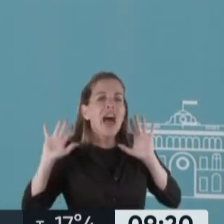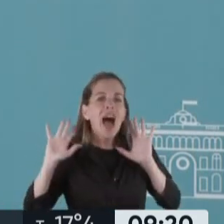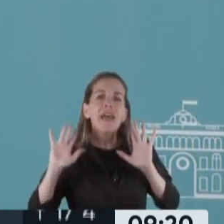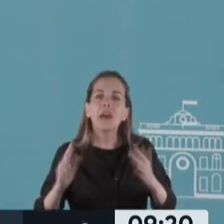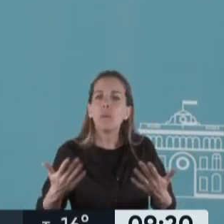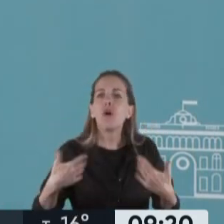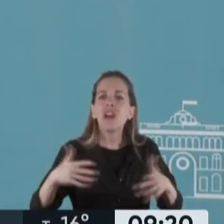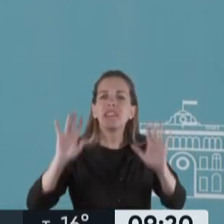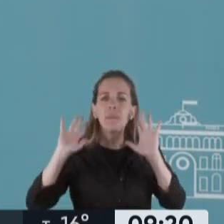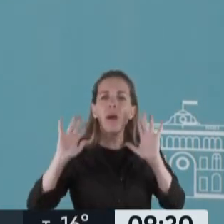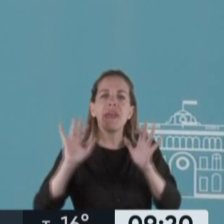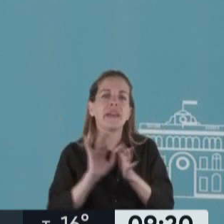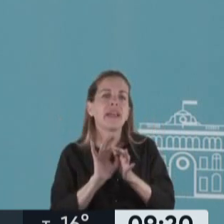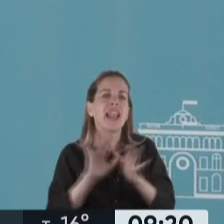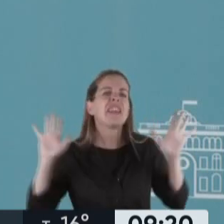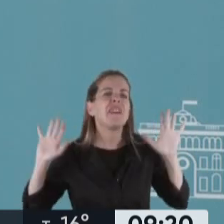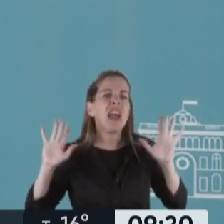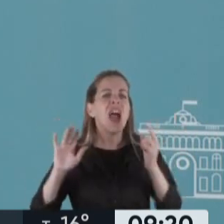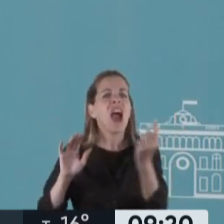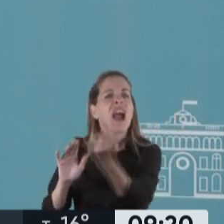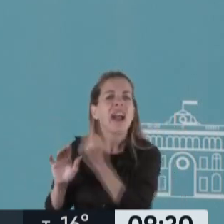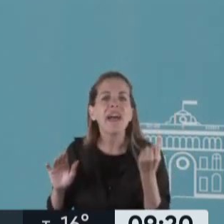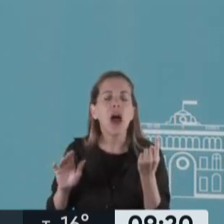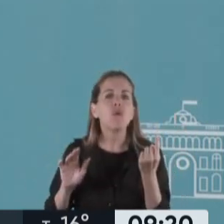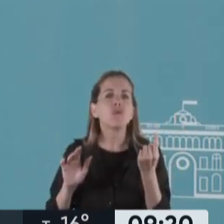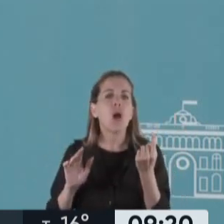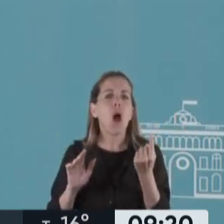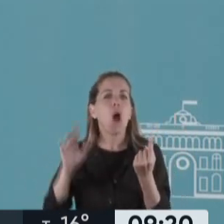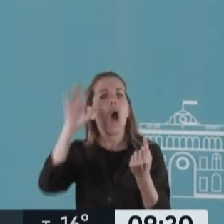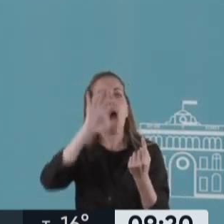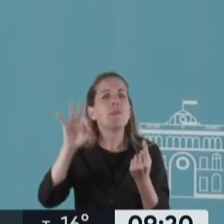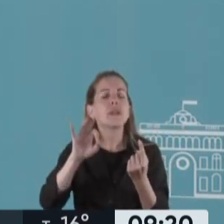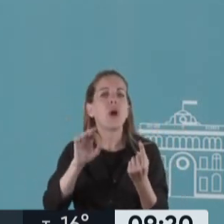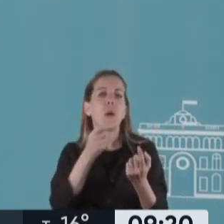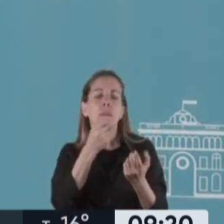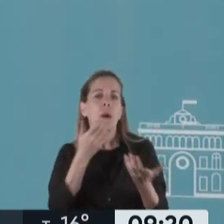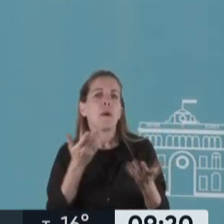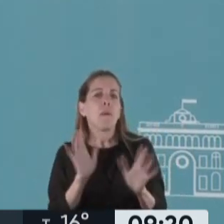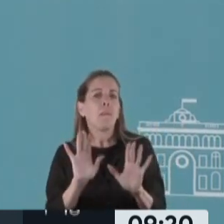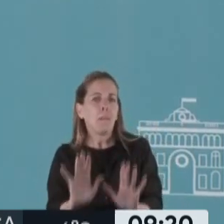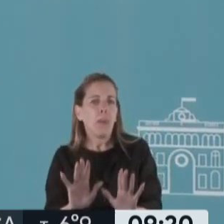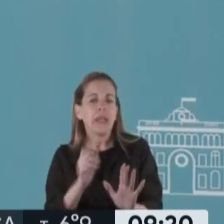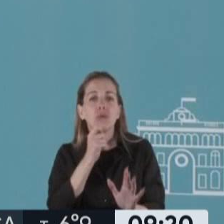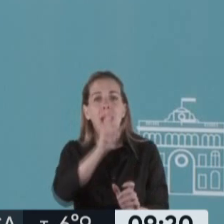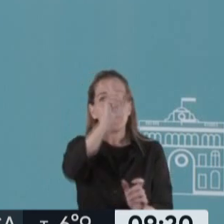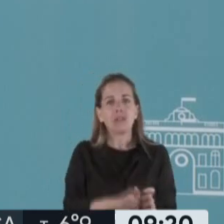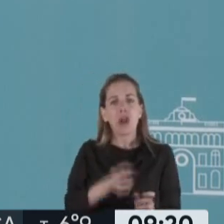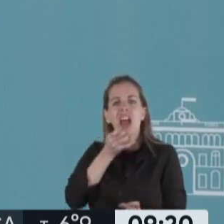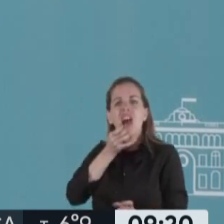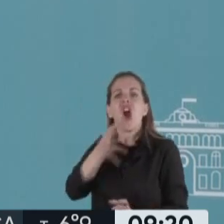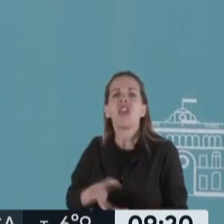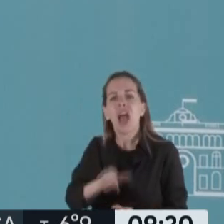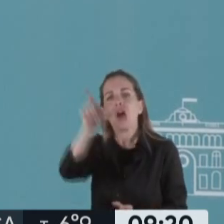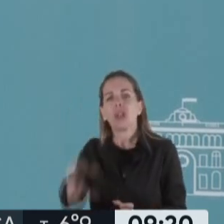permitido construir un personaje, un otro que puede ser exterminado, que puede ser desearle la muerte a otro, decir que es el